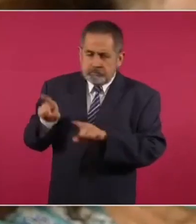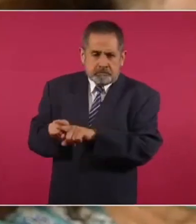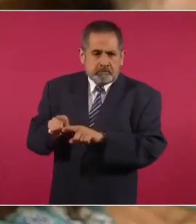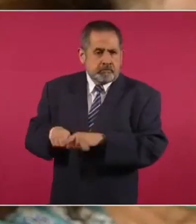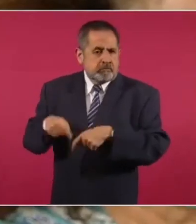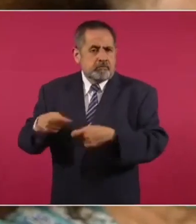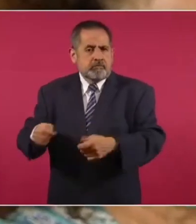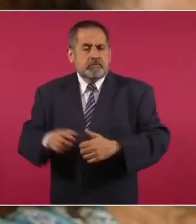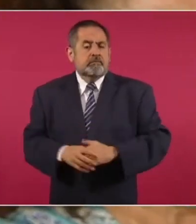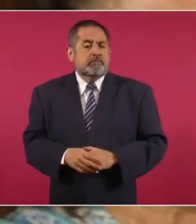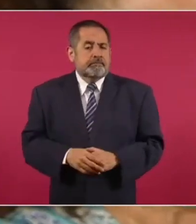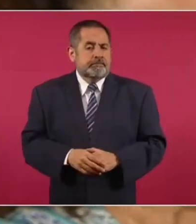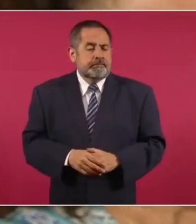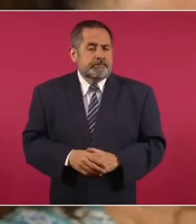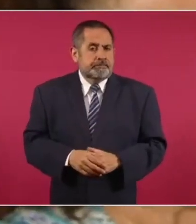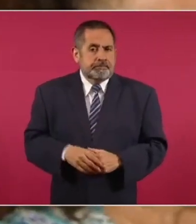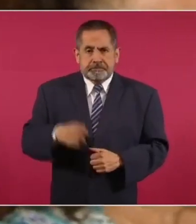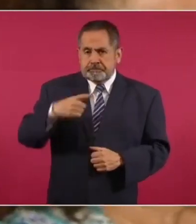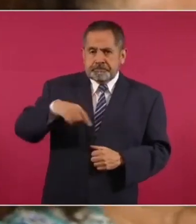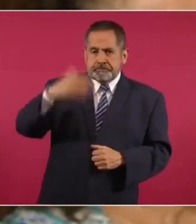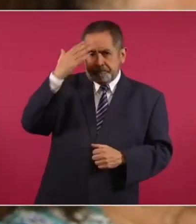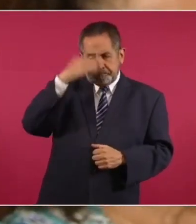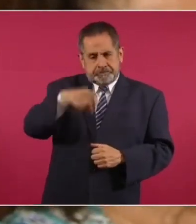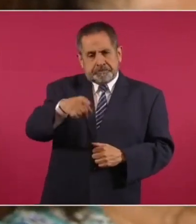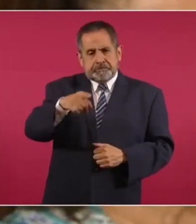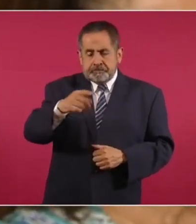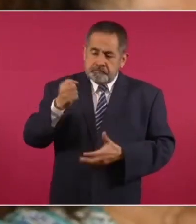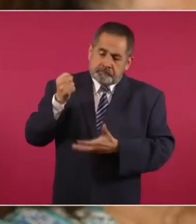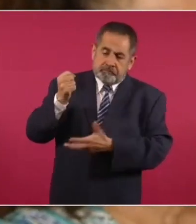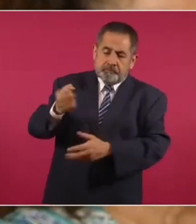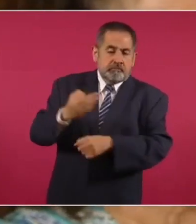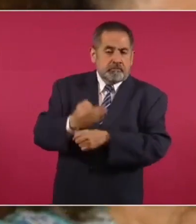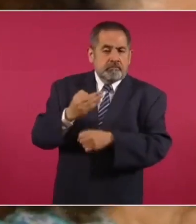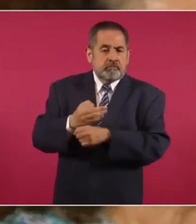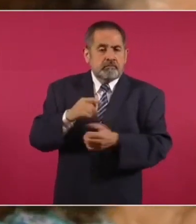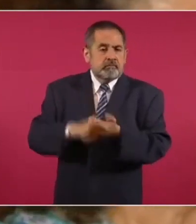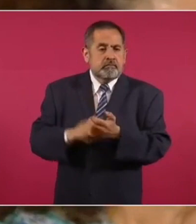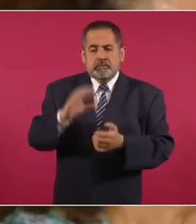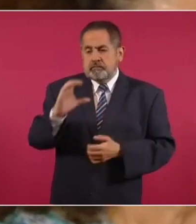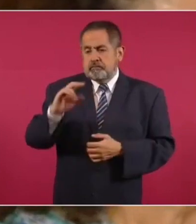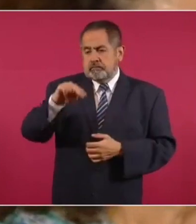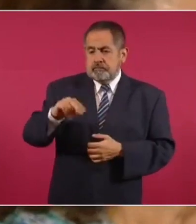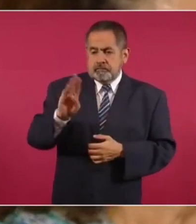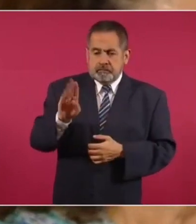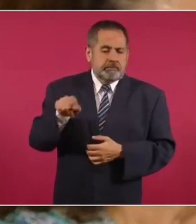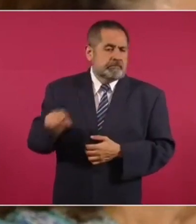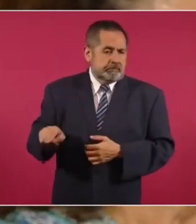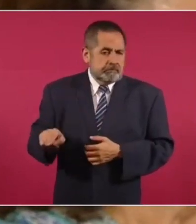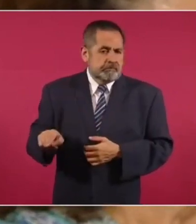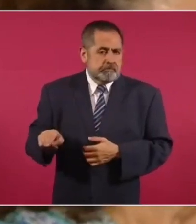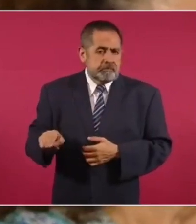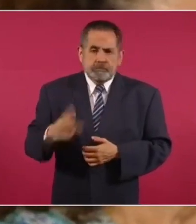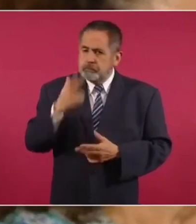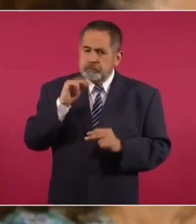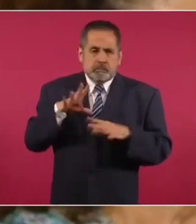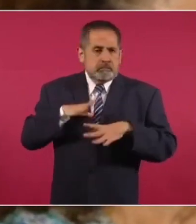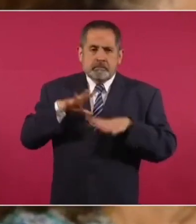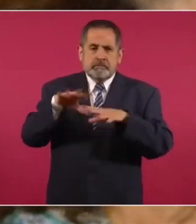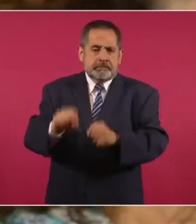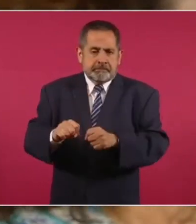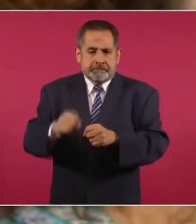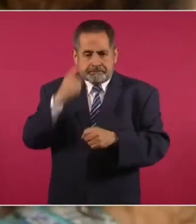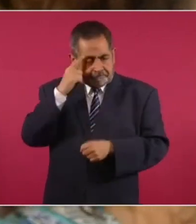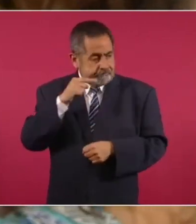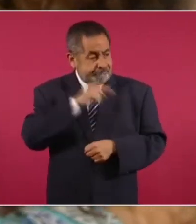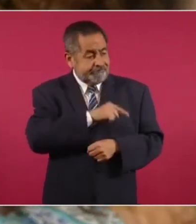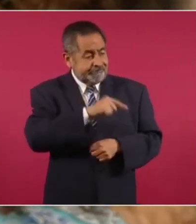regularizables. Sabemos que los recursos con que actualmente cuenta la CNB son insuficientes para